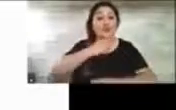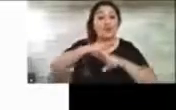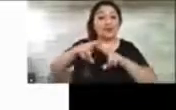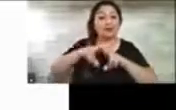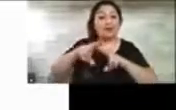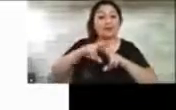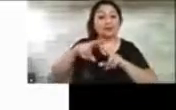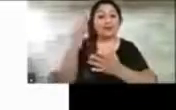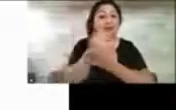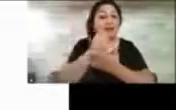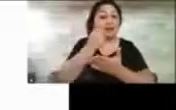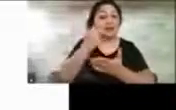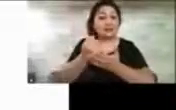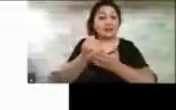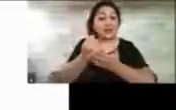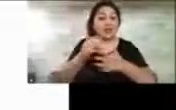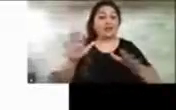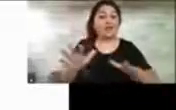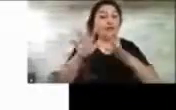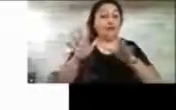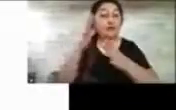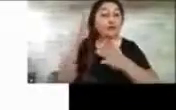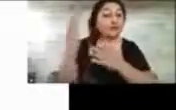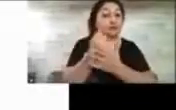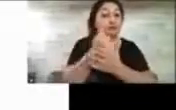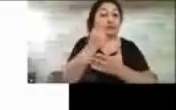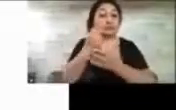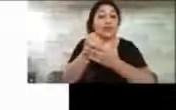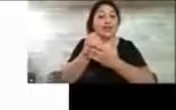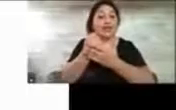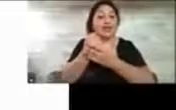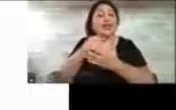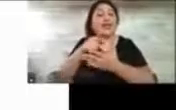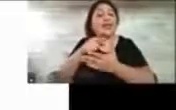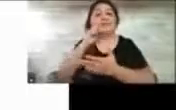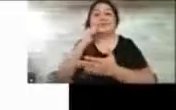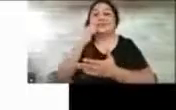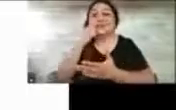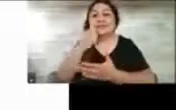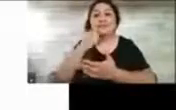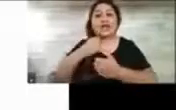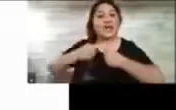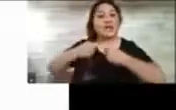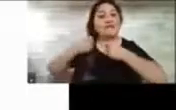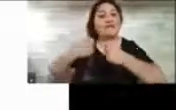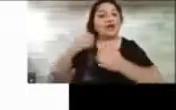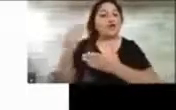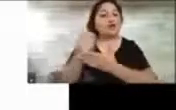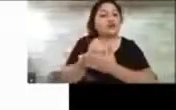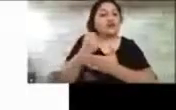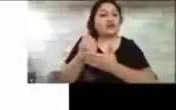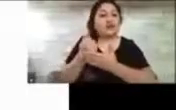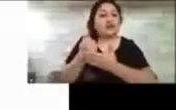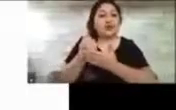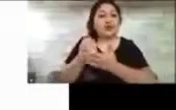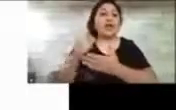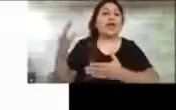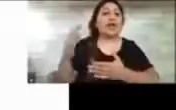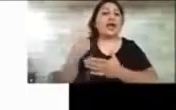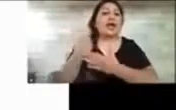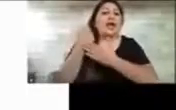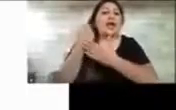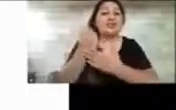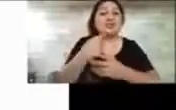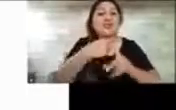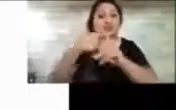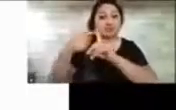quieran lograr, son un esfuerzo que beneficia a todos y es transversal en nuestra sociedad. Y en ese sentido